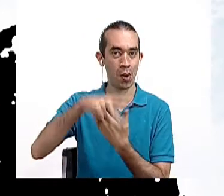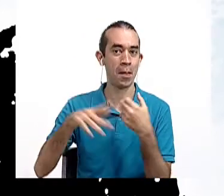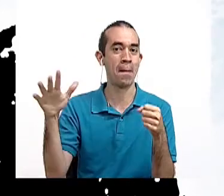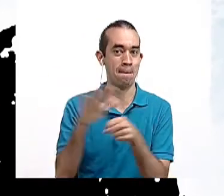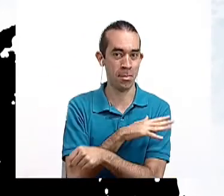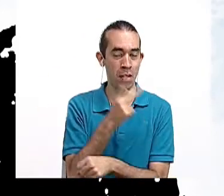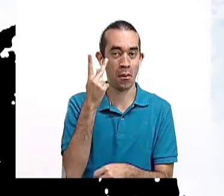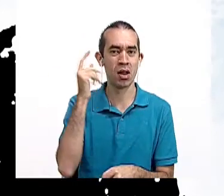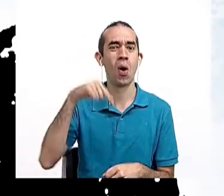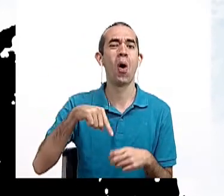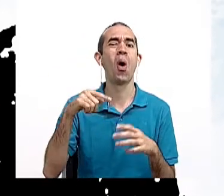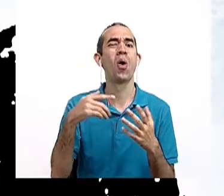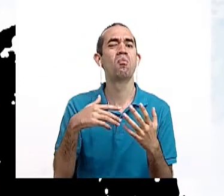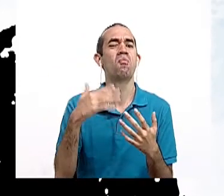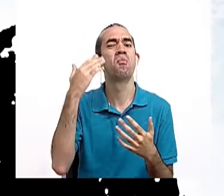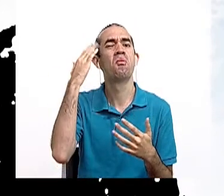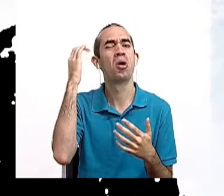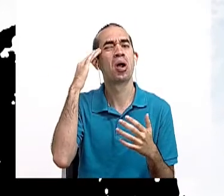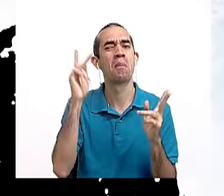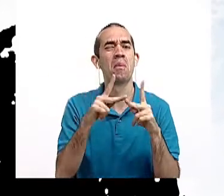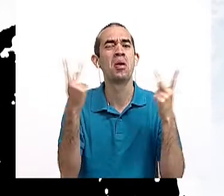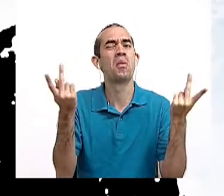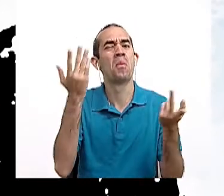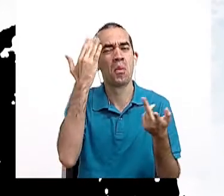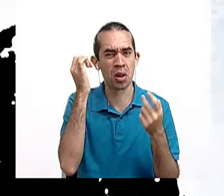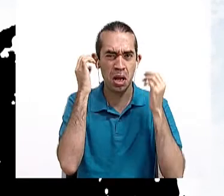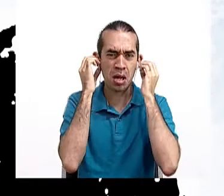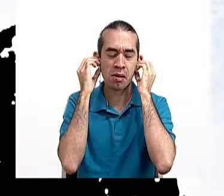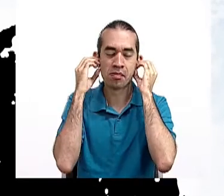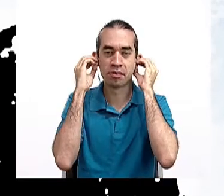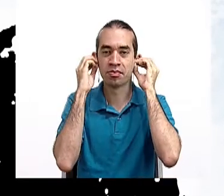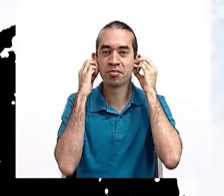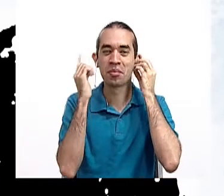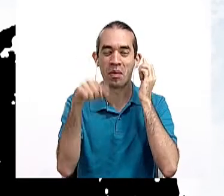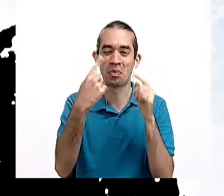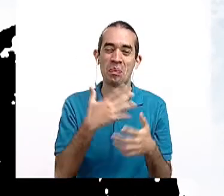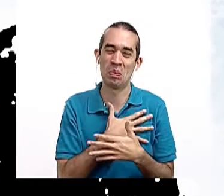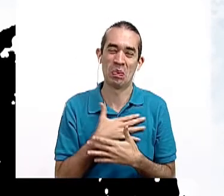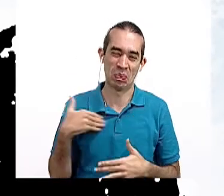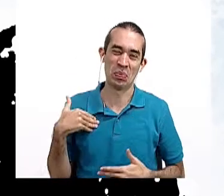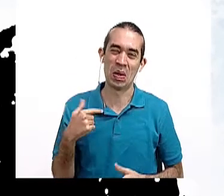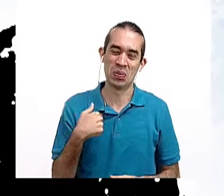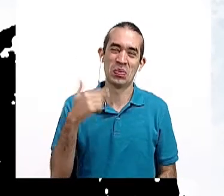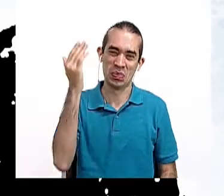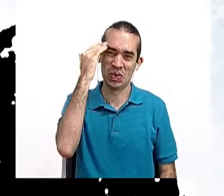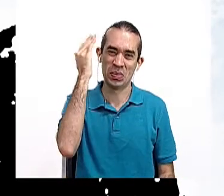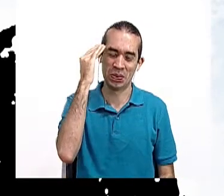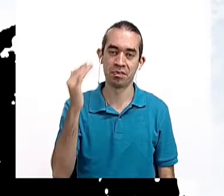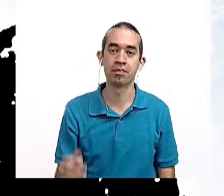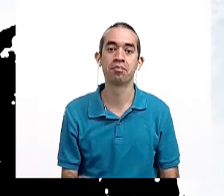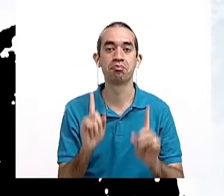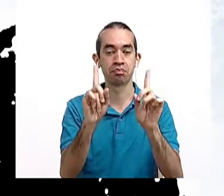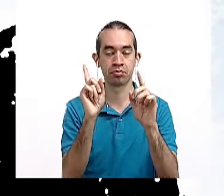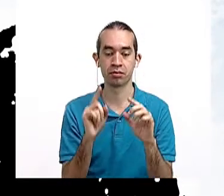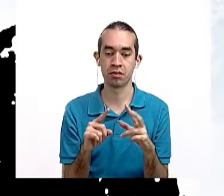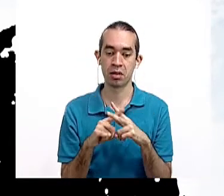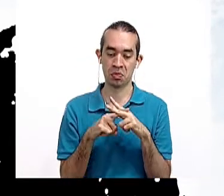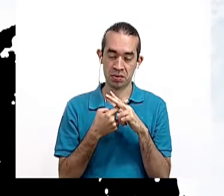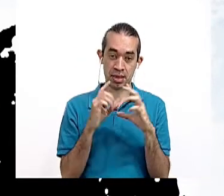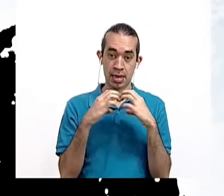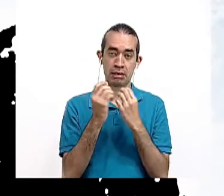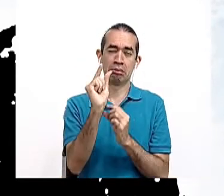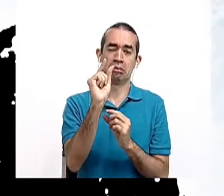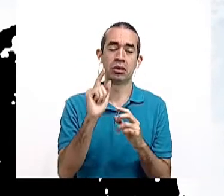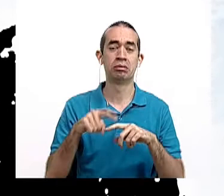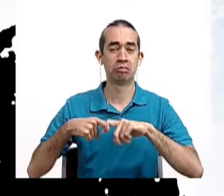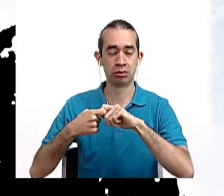hoy tenemos que utilizar un periódico. ¿Les va a gustar? Yo sé que sí. Bueno, pero antes de que empecemos la clase, vieran que yo quería compartir